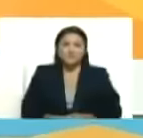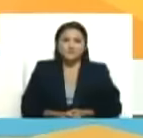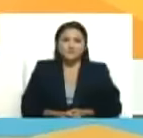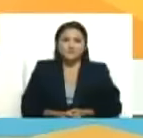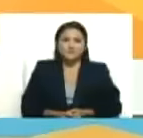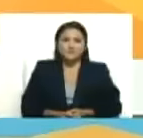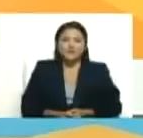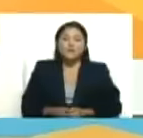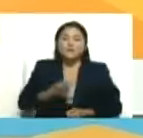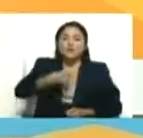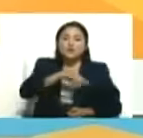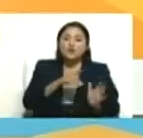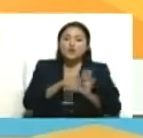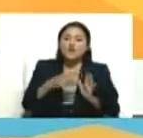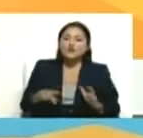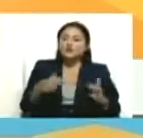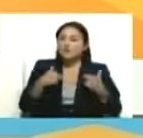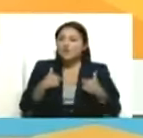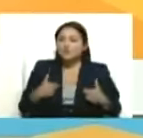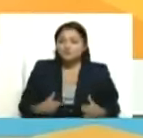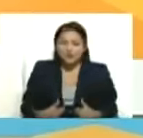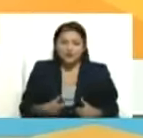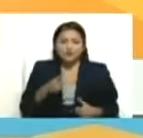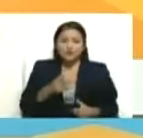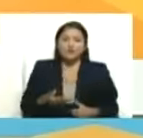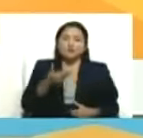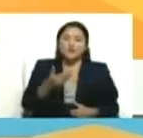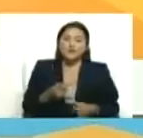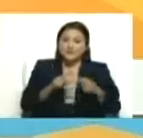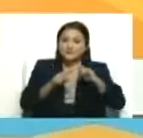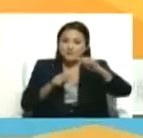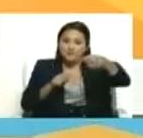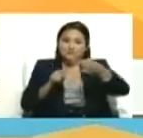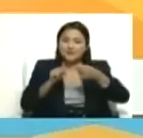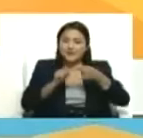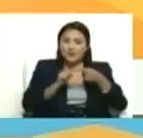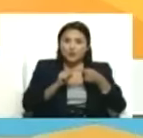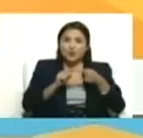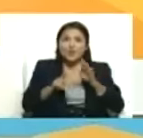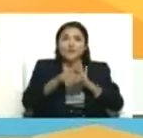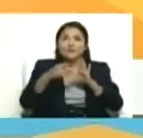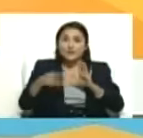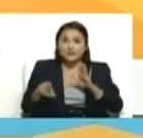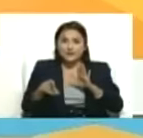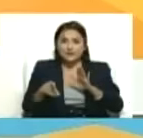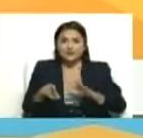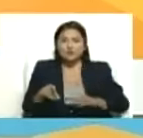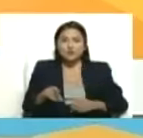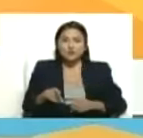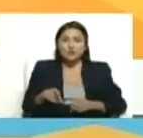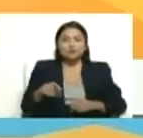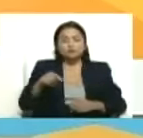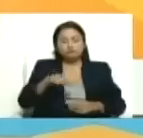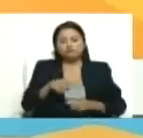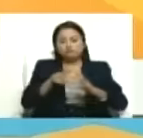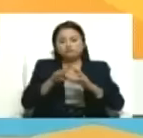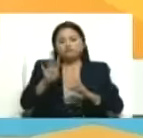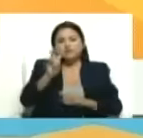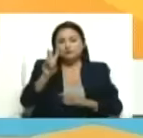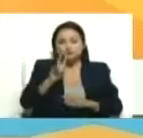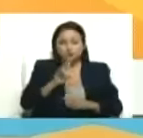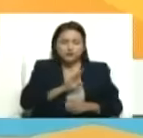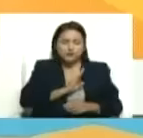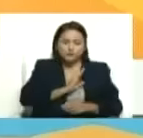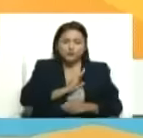por nuestros derechos humanos fundamentales uno de ellos El derecho a nuestro territorio el